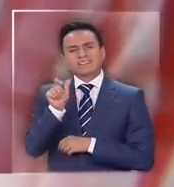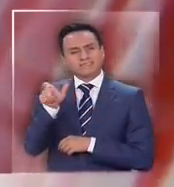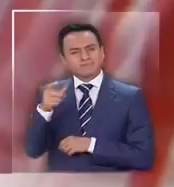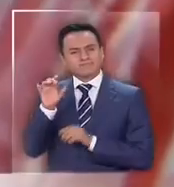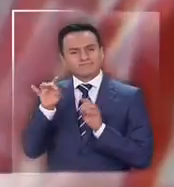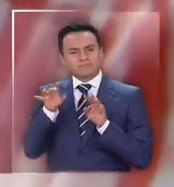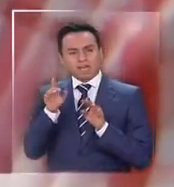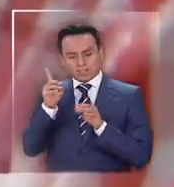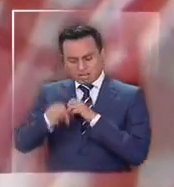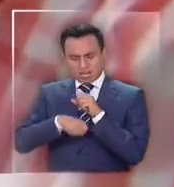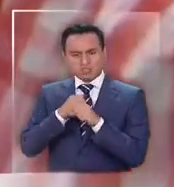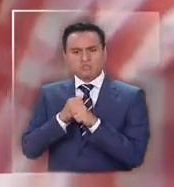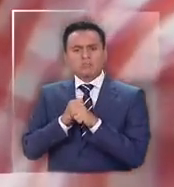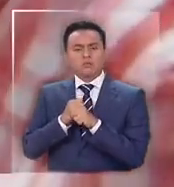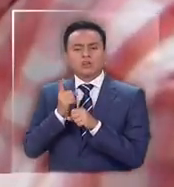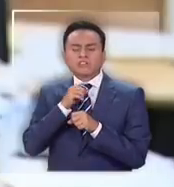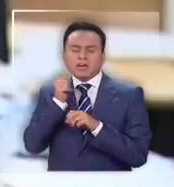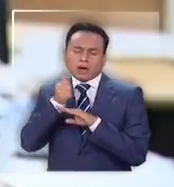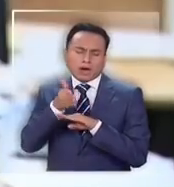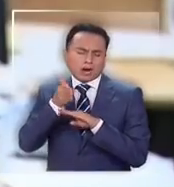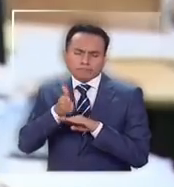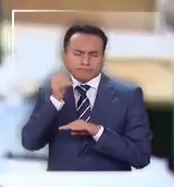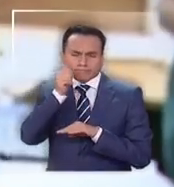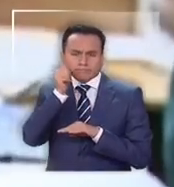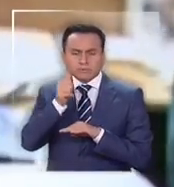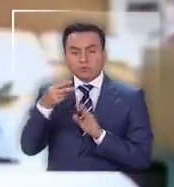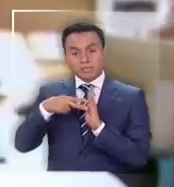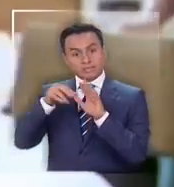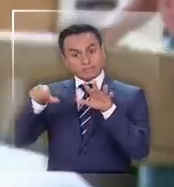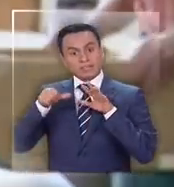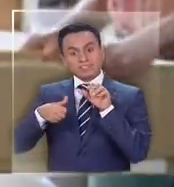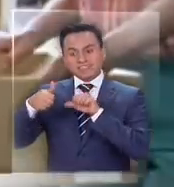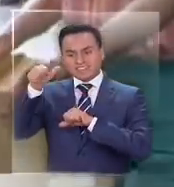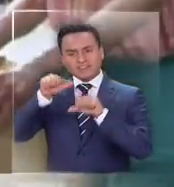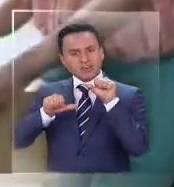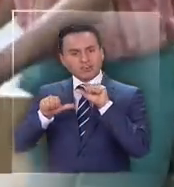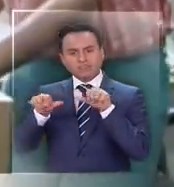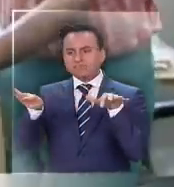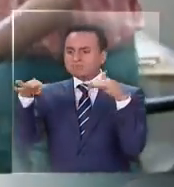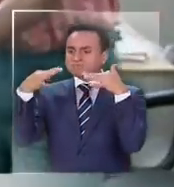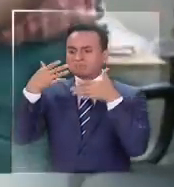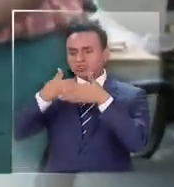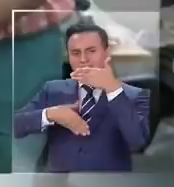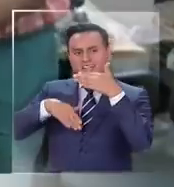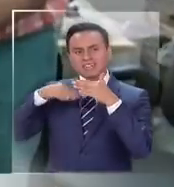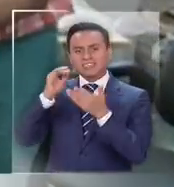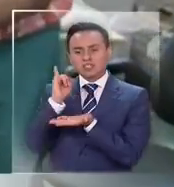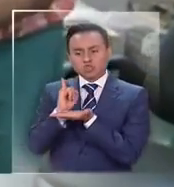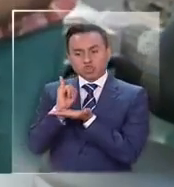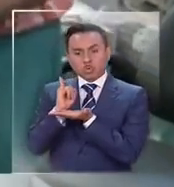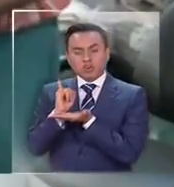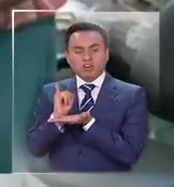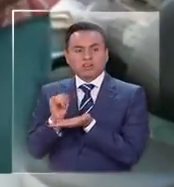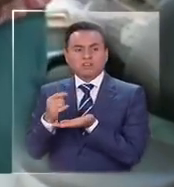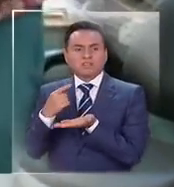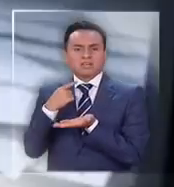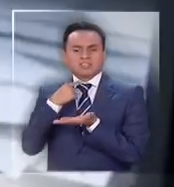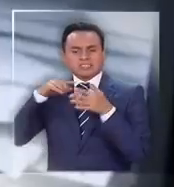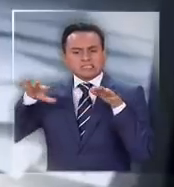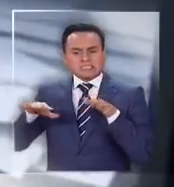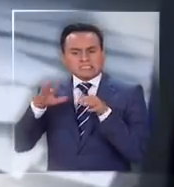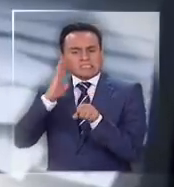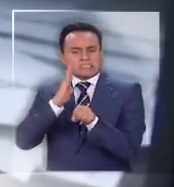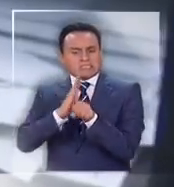este año acudió a diario. En 2016, el científico acaparó portadas cuando la institución fracasó en su intento